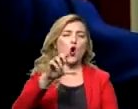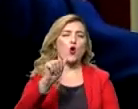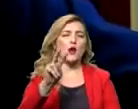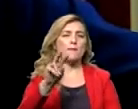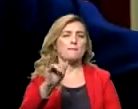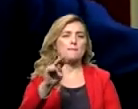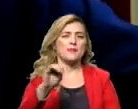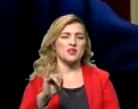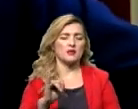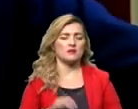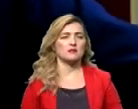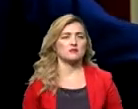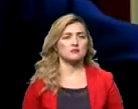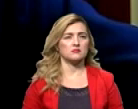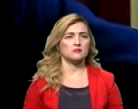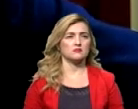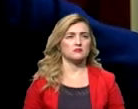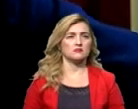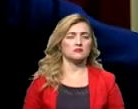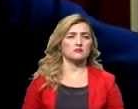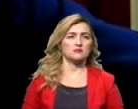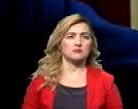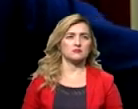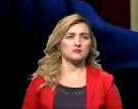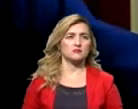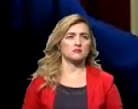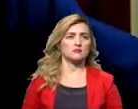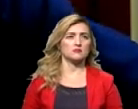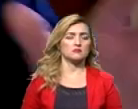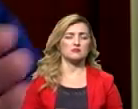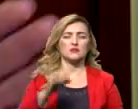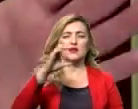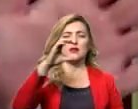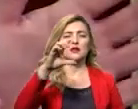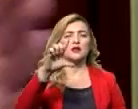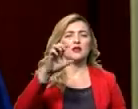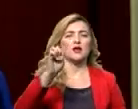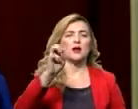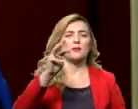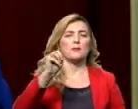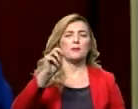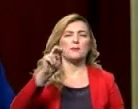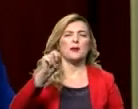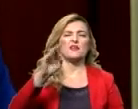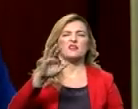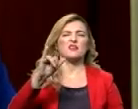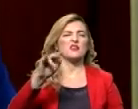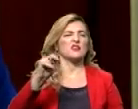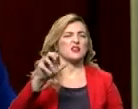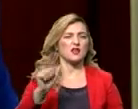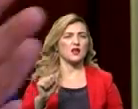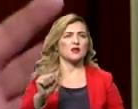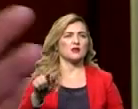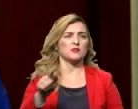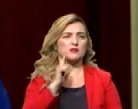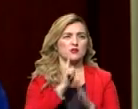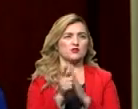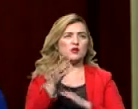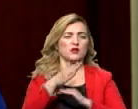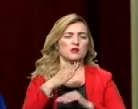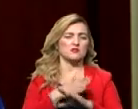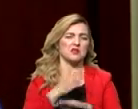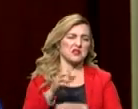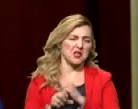hablar del caso de la Clementina, donde también hubieron denuncias respecto de la Teca hace pocos